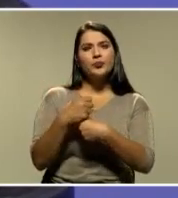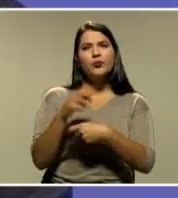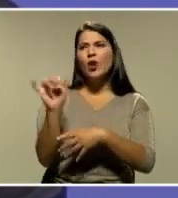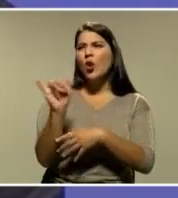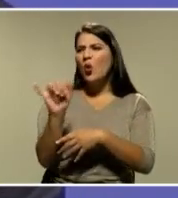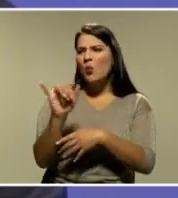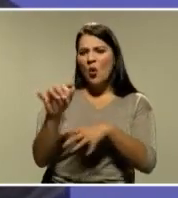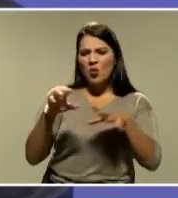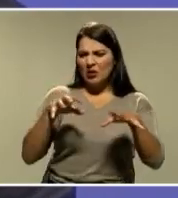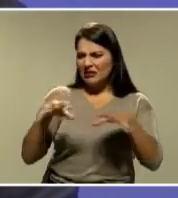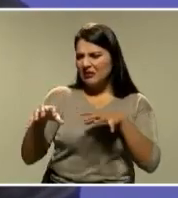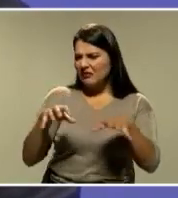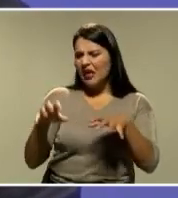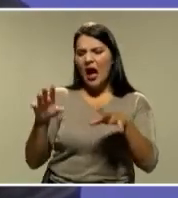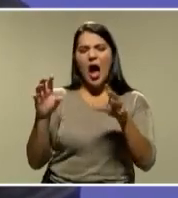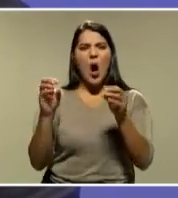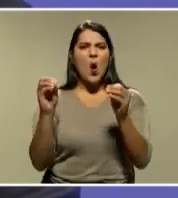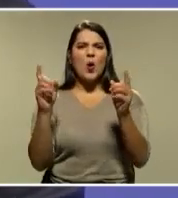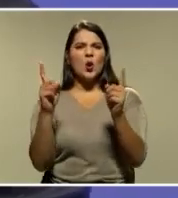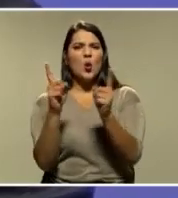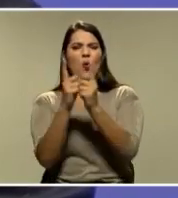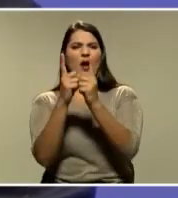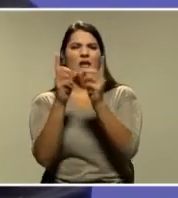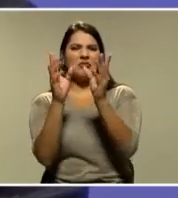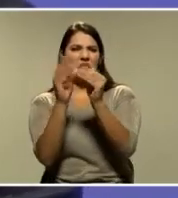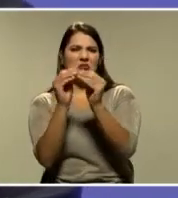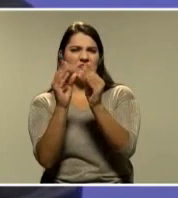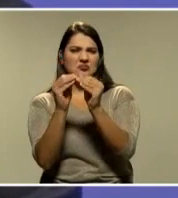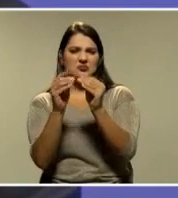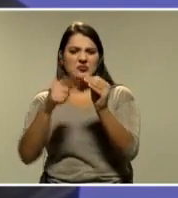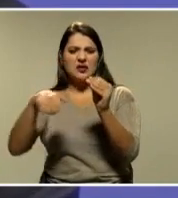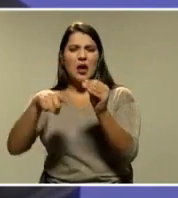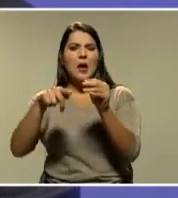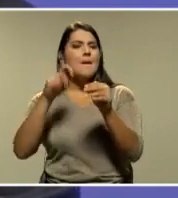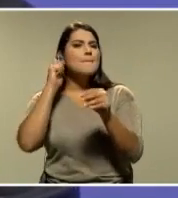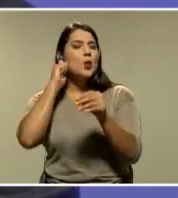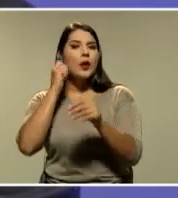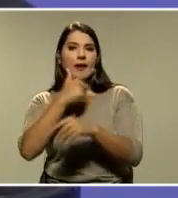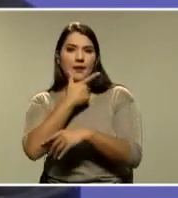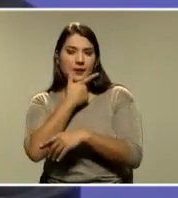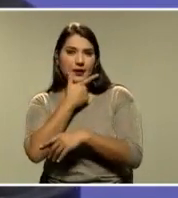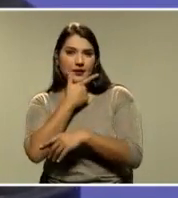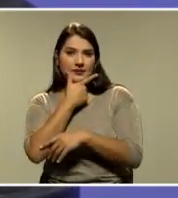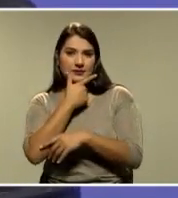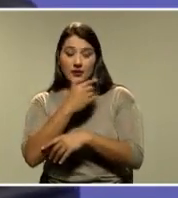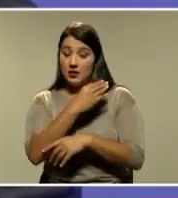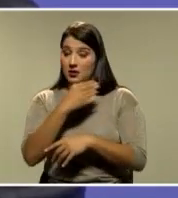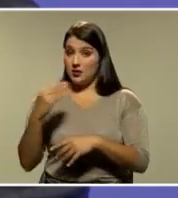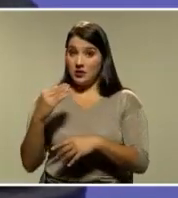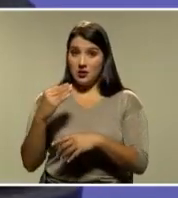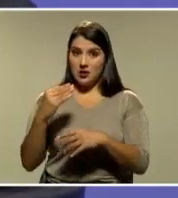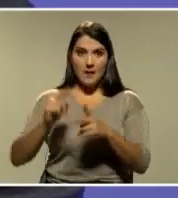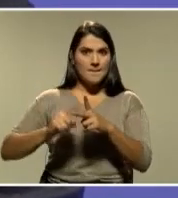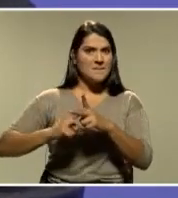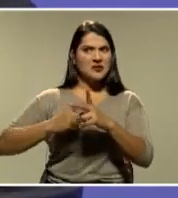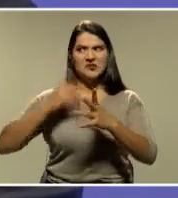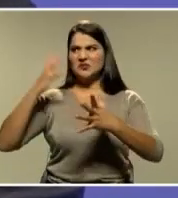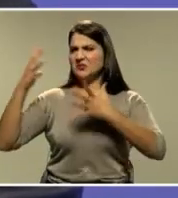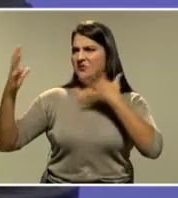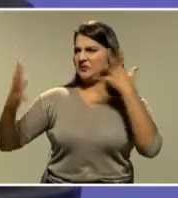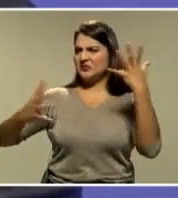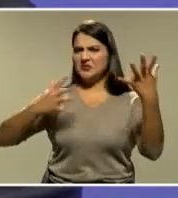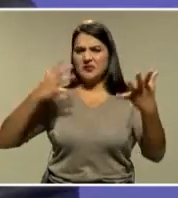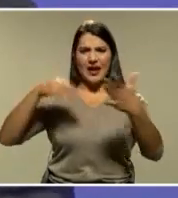especie de convención o encuentro de mujeres lesbianas y se armó un tal escándalo en la sociedad